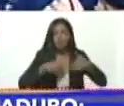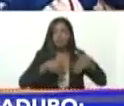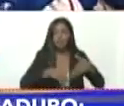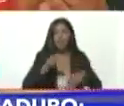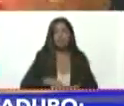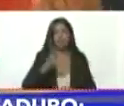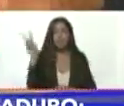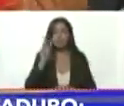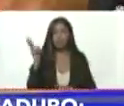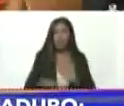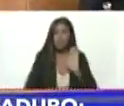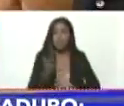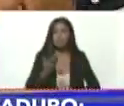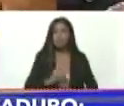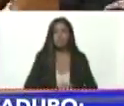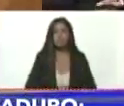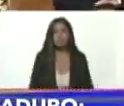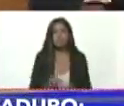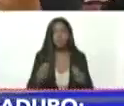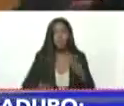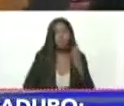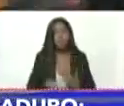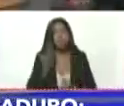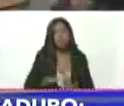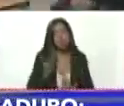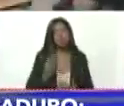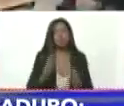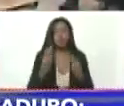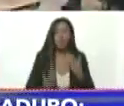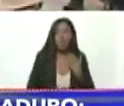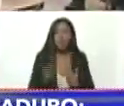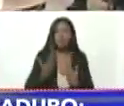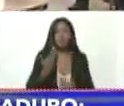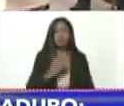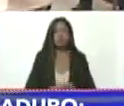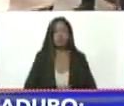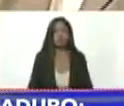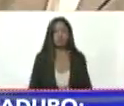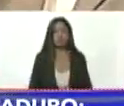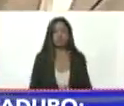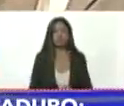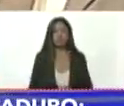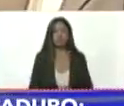venezolano, muy importante, muy importante.